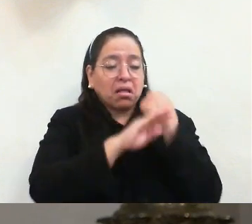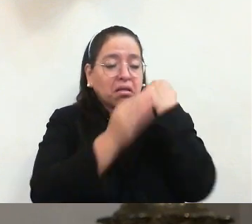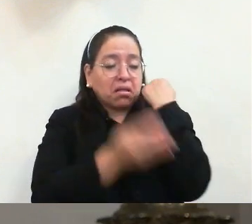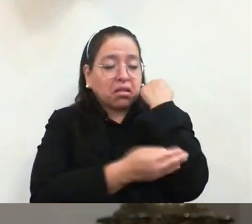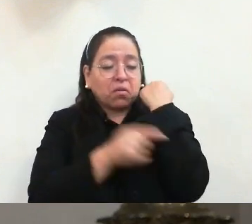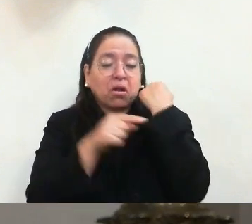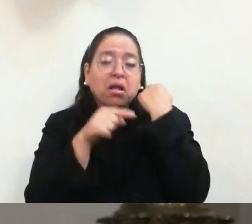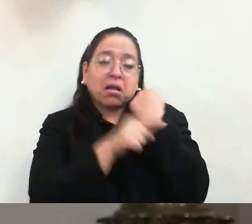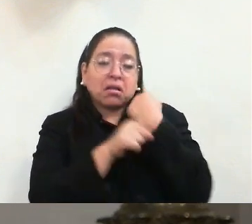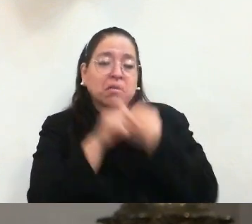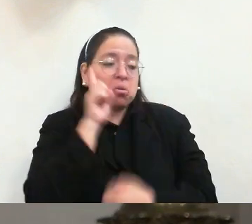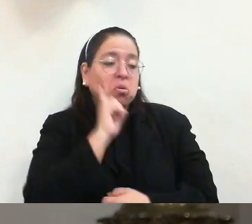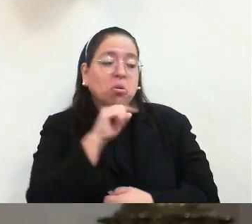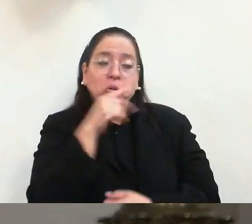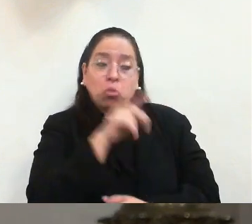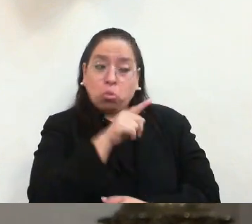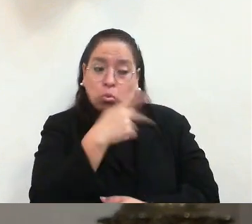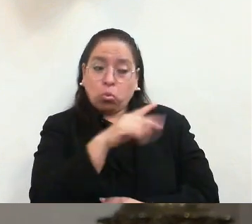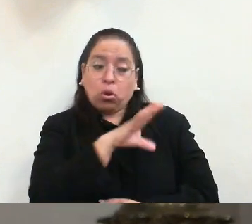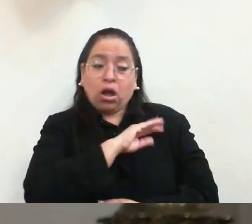cárcel la mujer